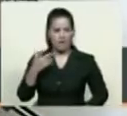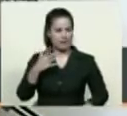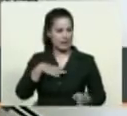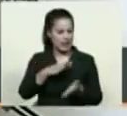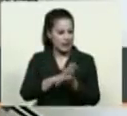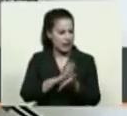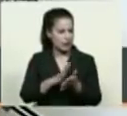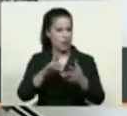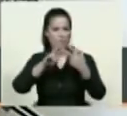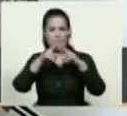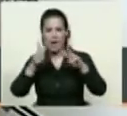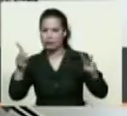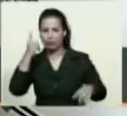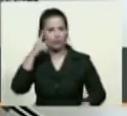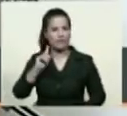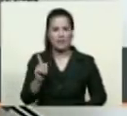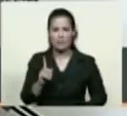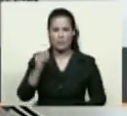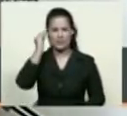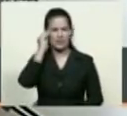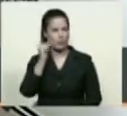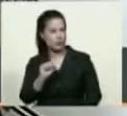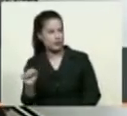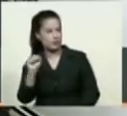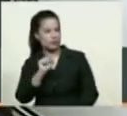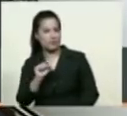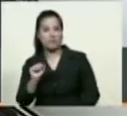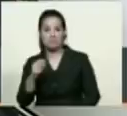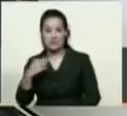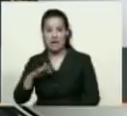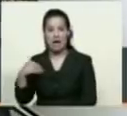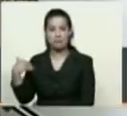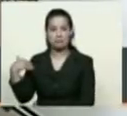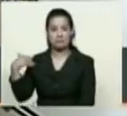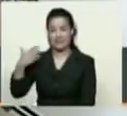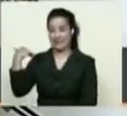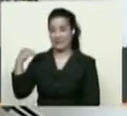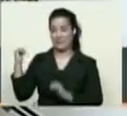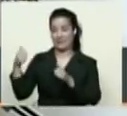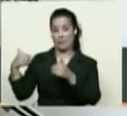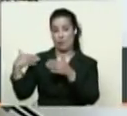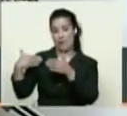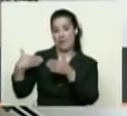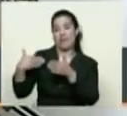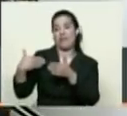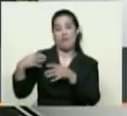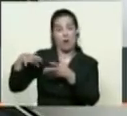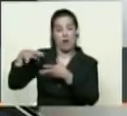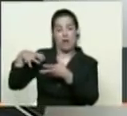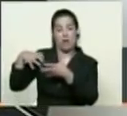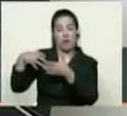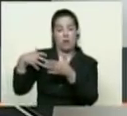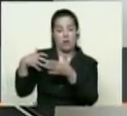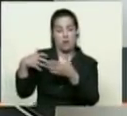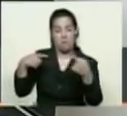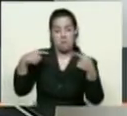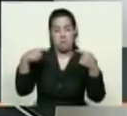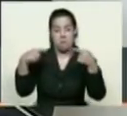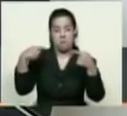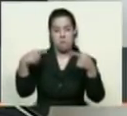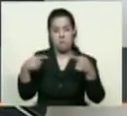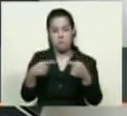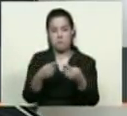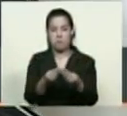La consecuencia, la razón por la que estamos llegando a las Navidades del 2017 en este clima de paz es que hubo una elección